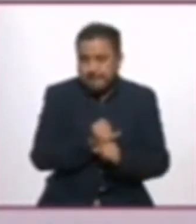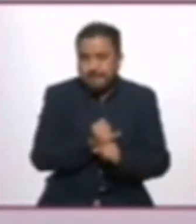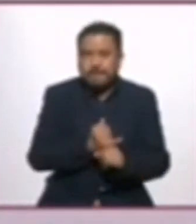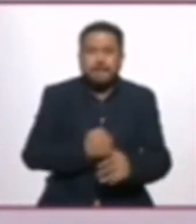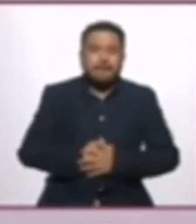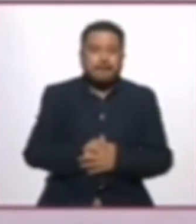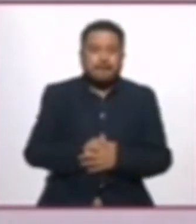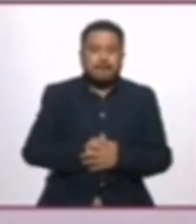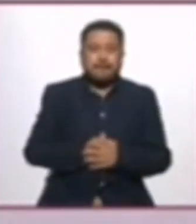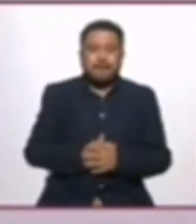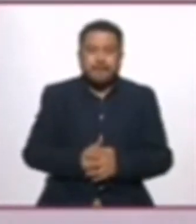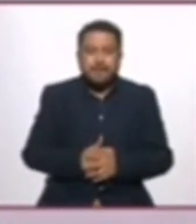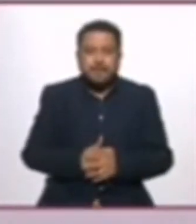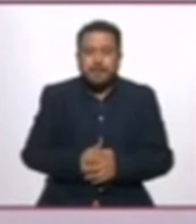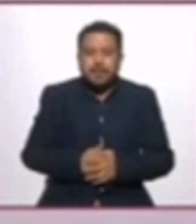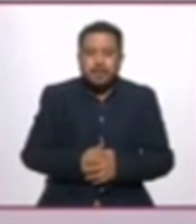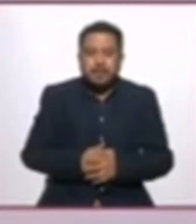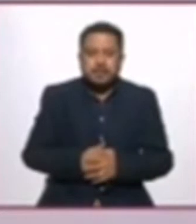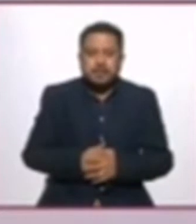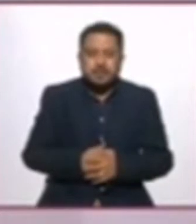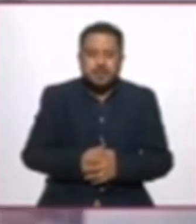Internacional.